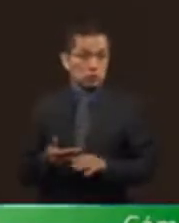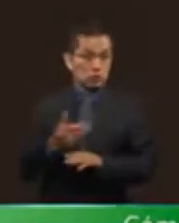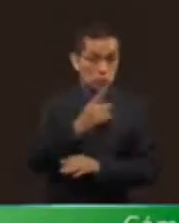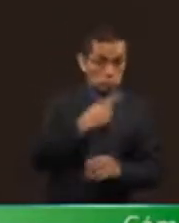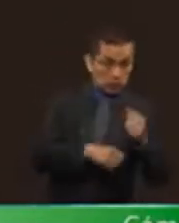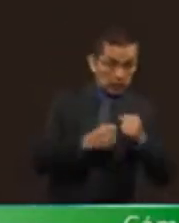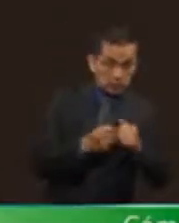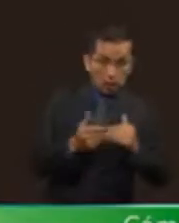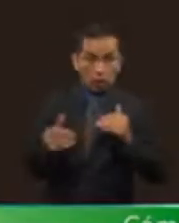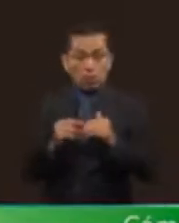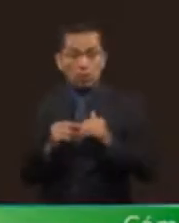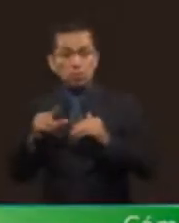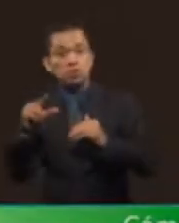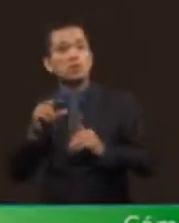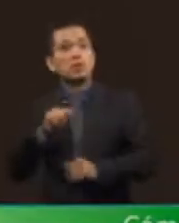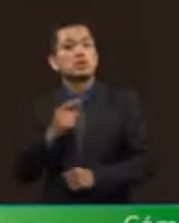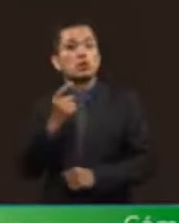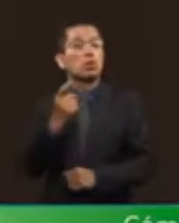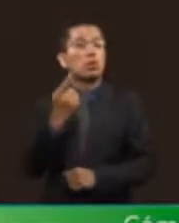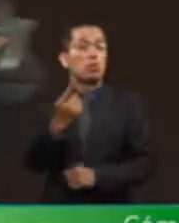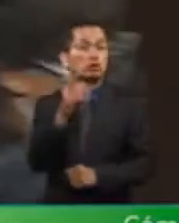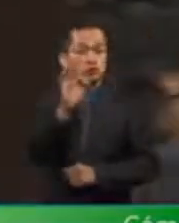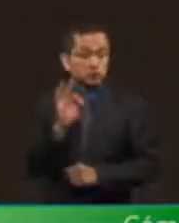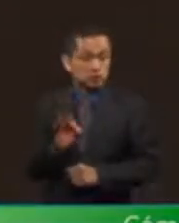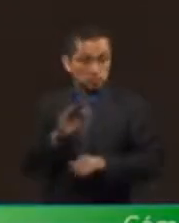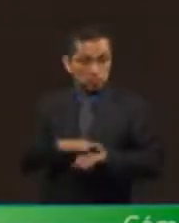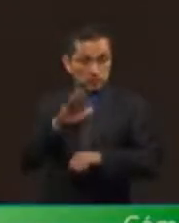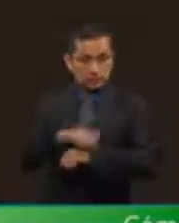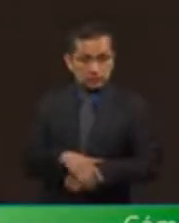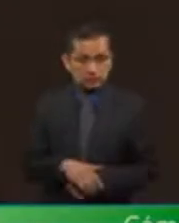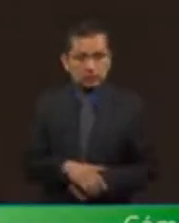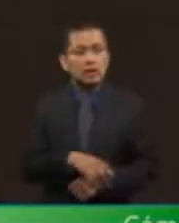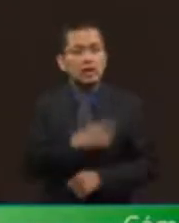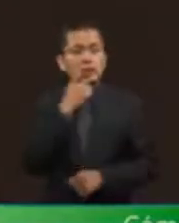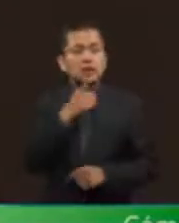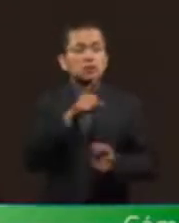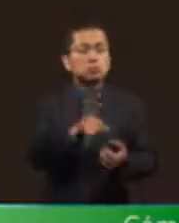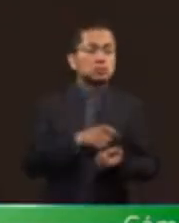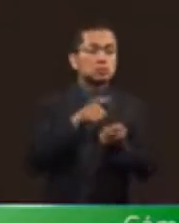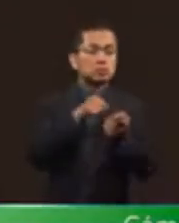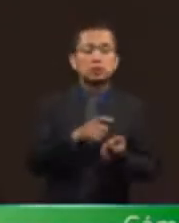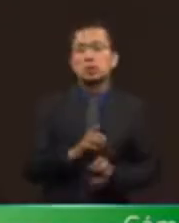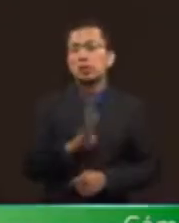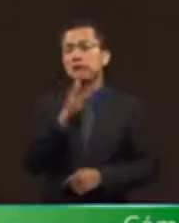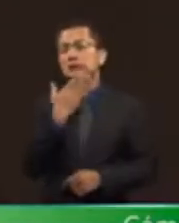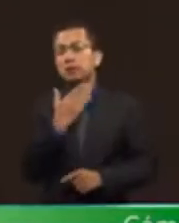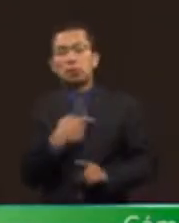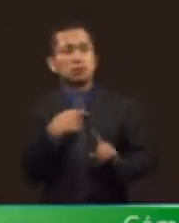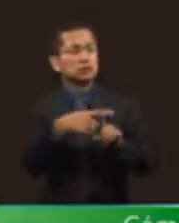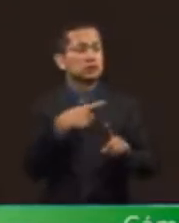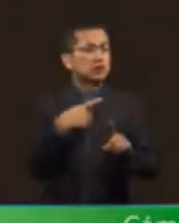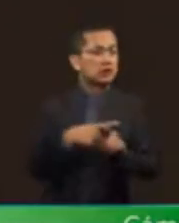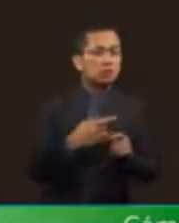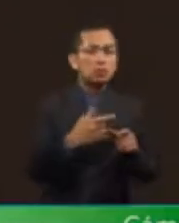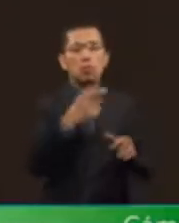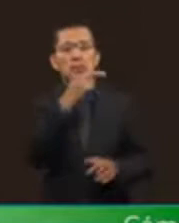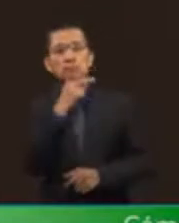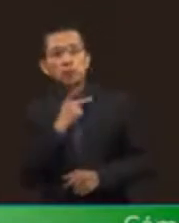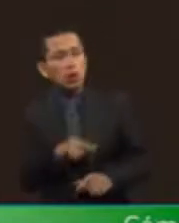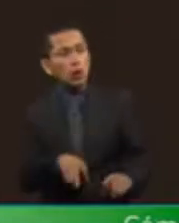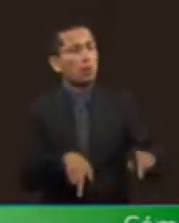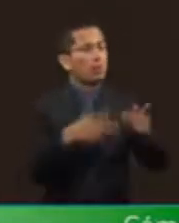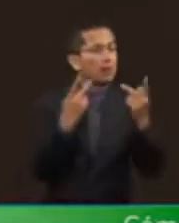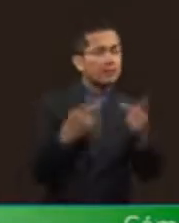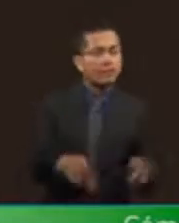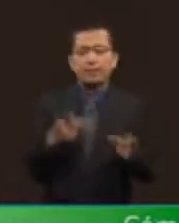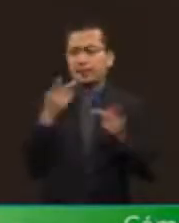pasado. Segundo, sostiene los ingresos en un optimismo irresponsable en cuanto al precio del petróleo y en el nivel de